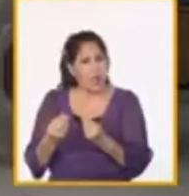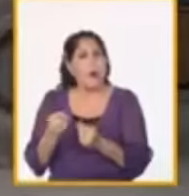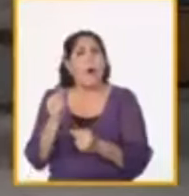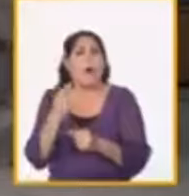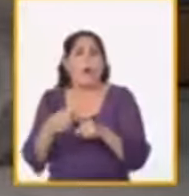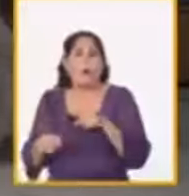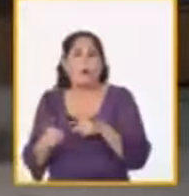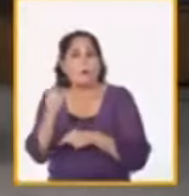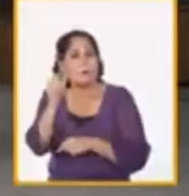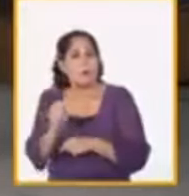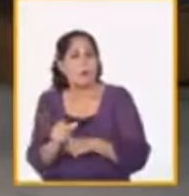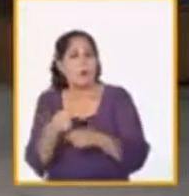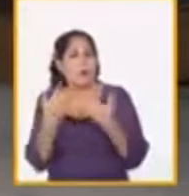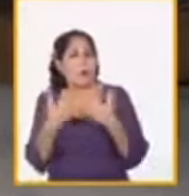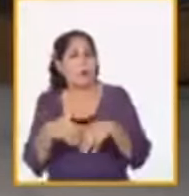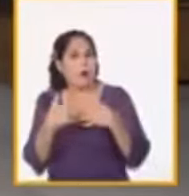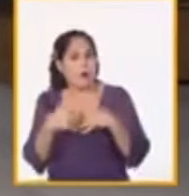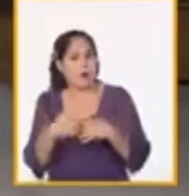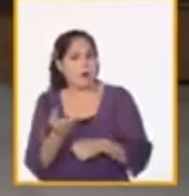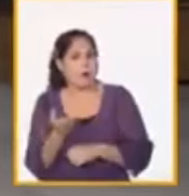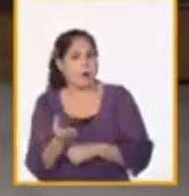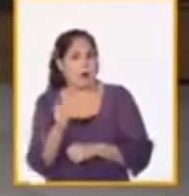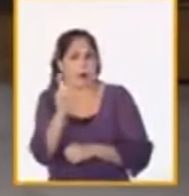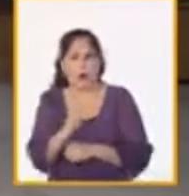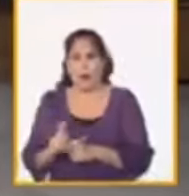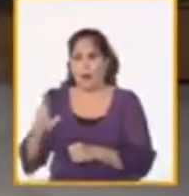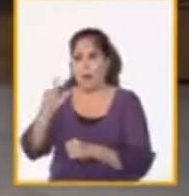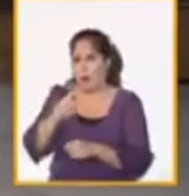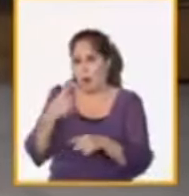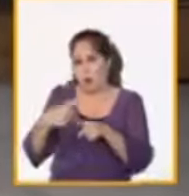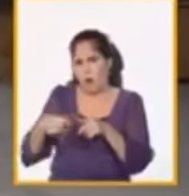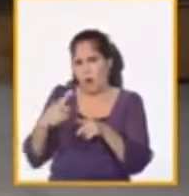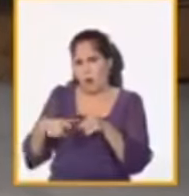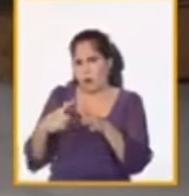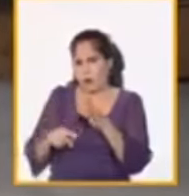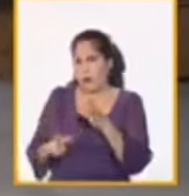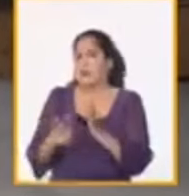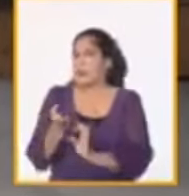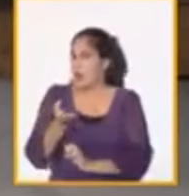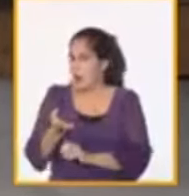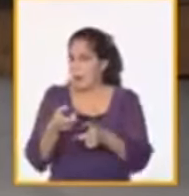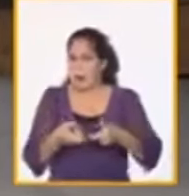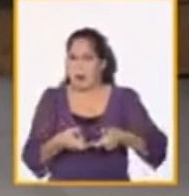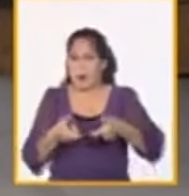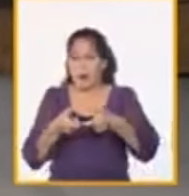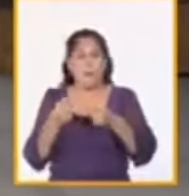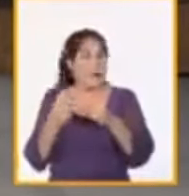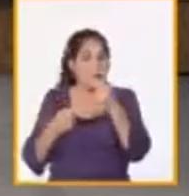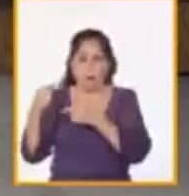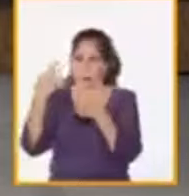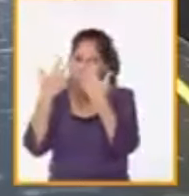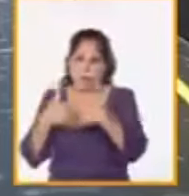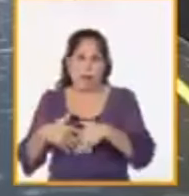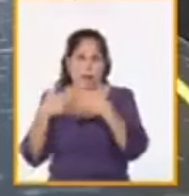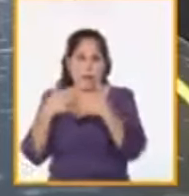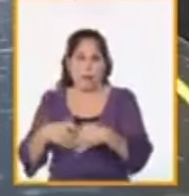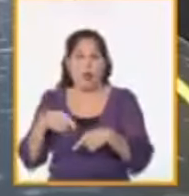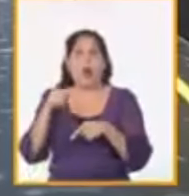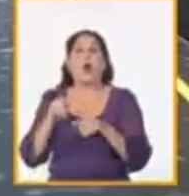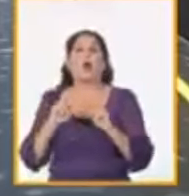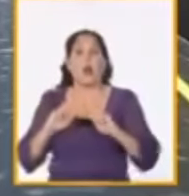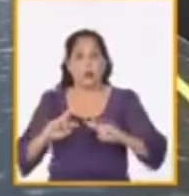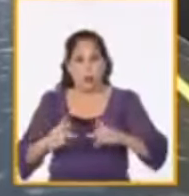para inversiones en Camagüey y de manera especial es fabricado un segundo lote